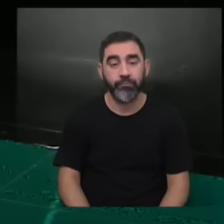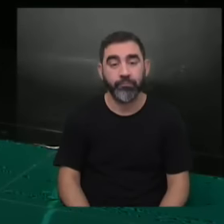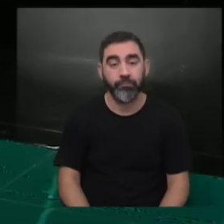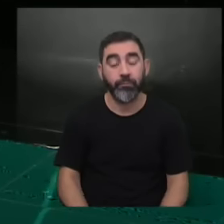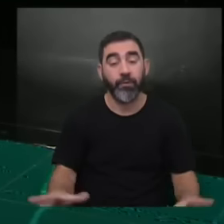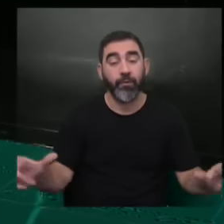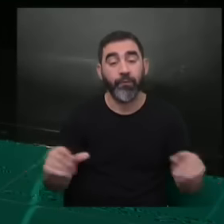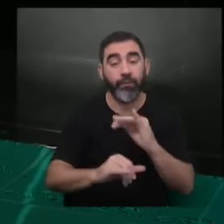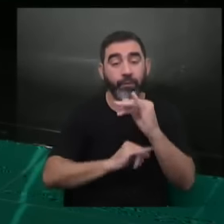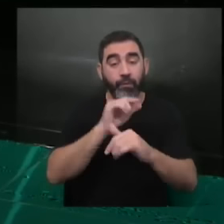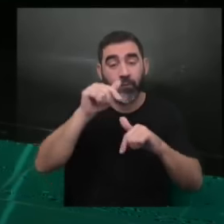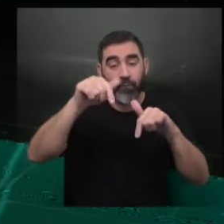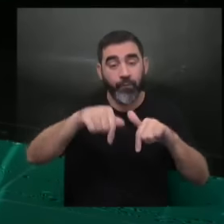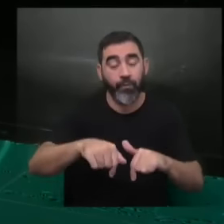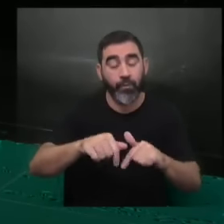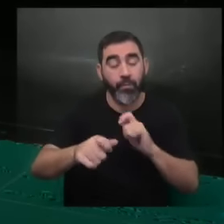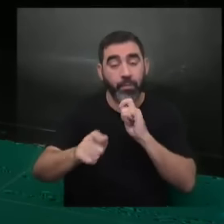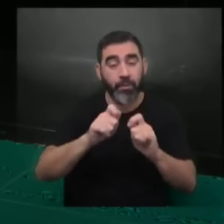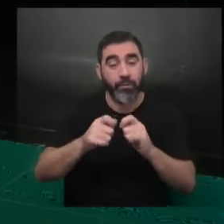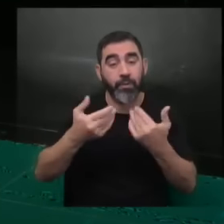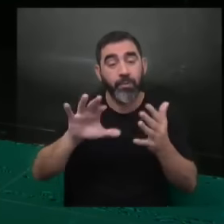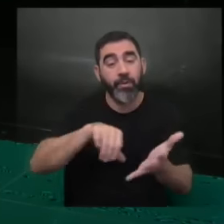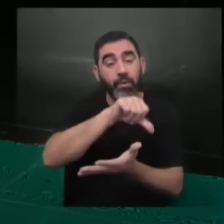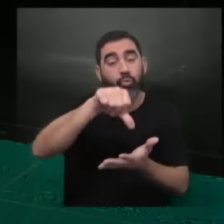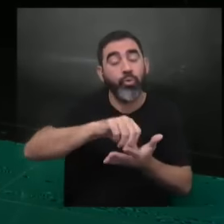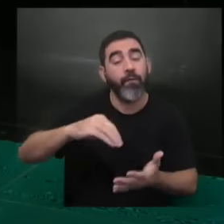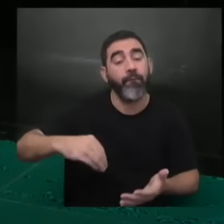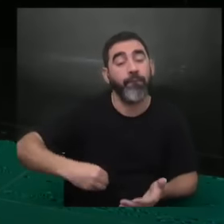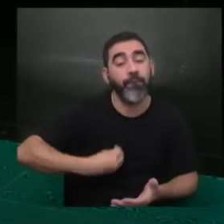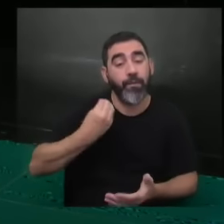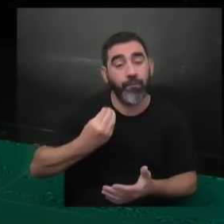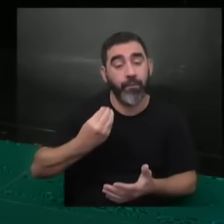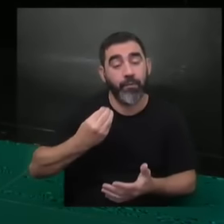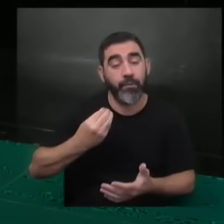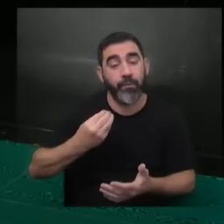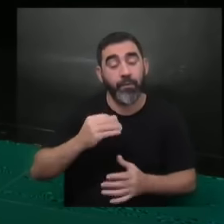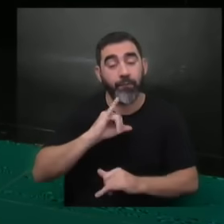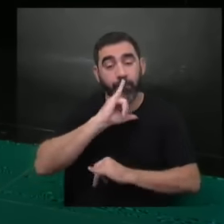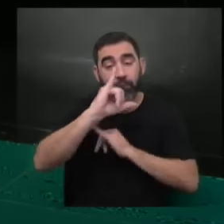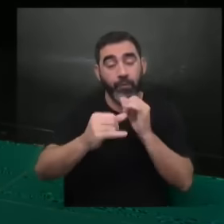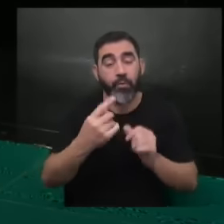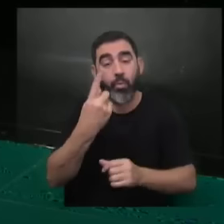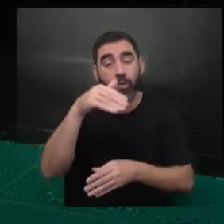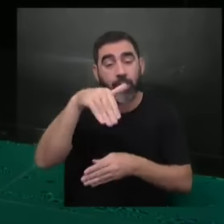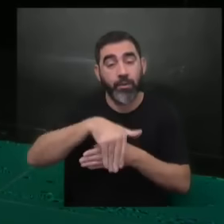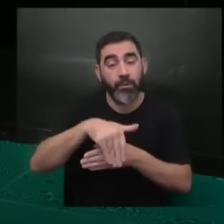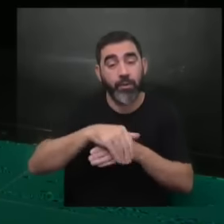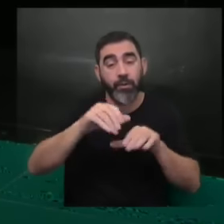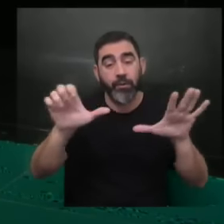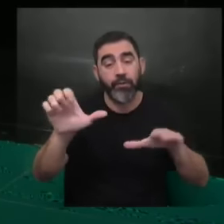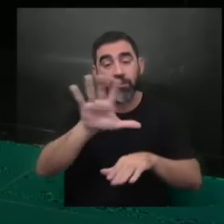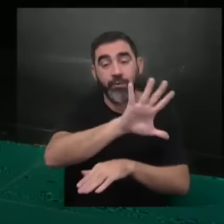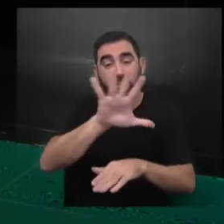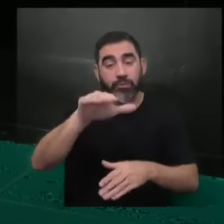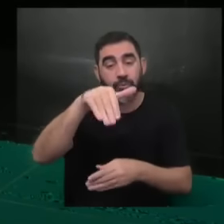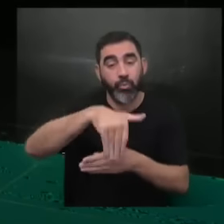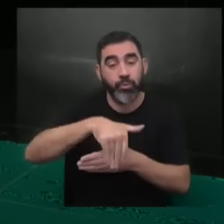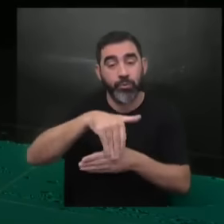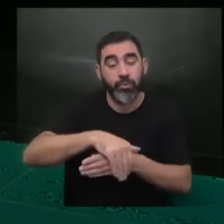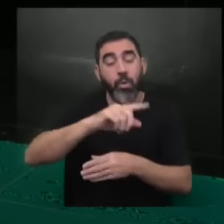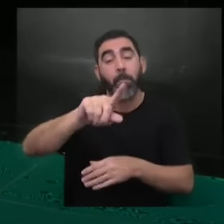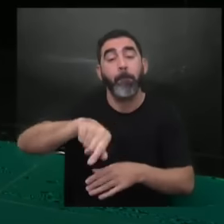hasta aquí llegamos con esta primera edición ahora quedan en compañía de los compañeros de Ciudad viva la actualización informativa será a las